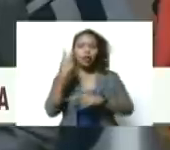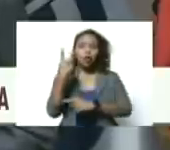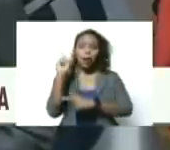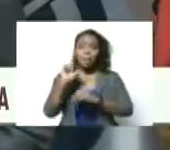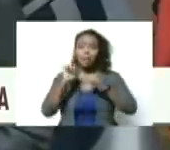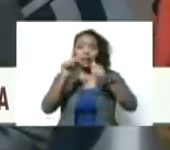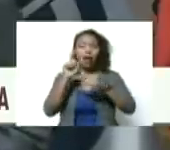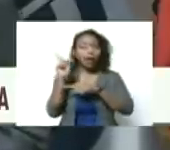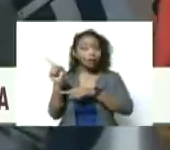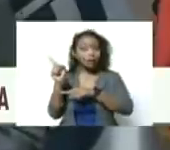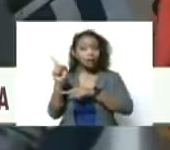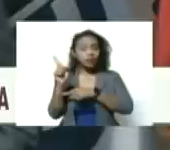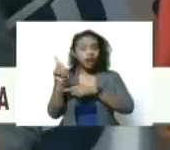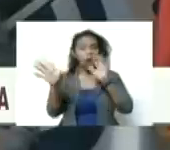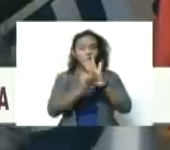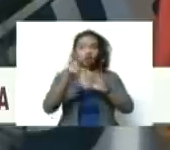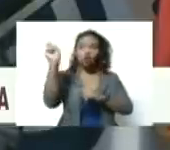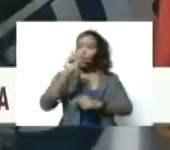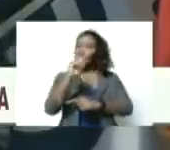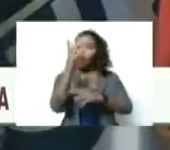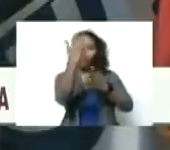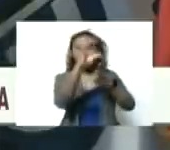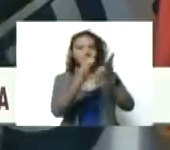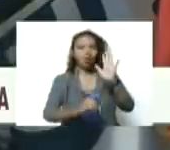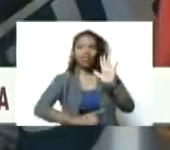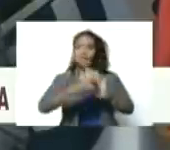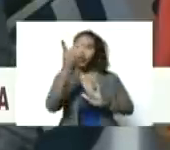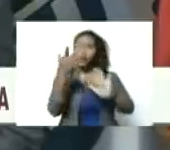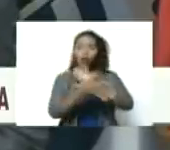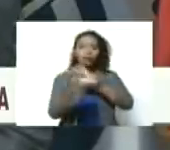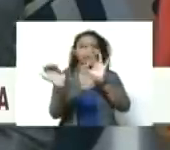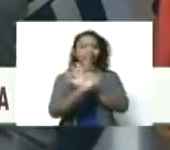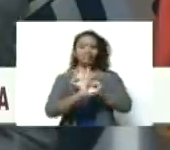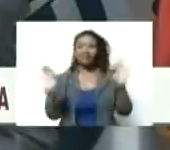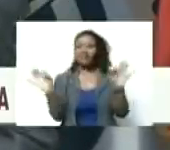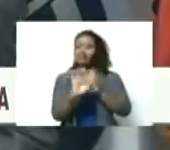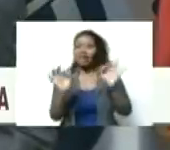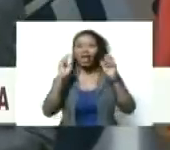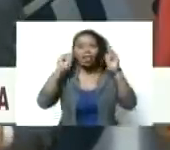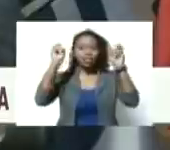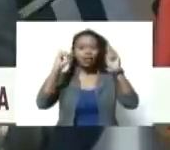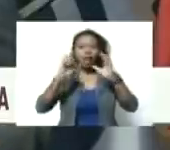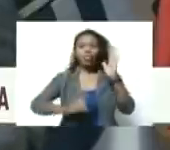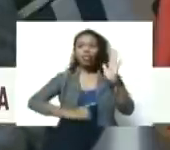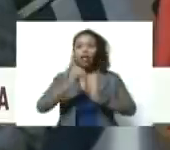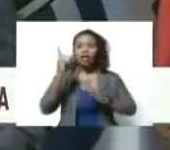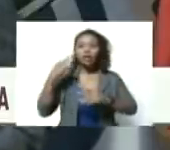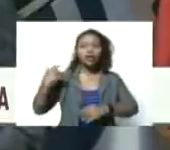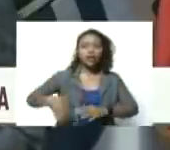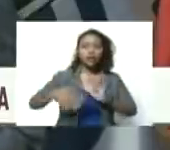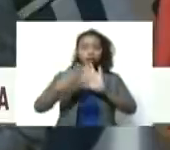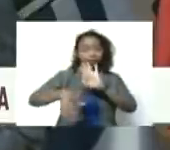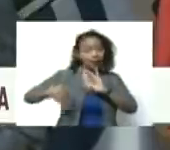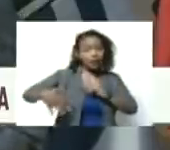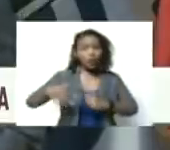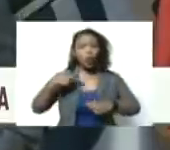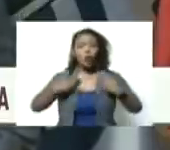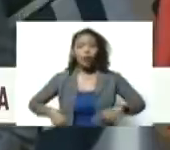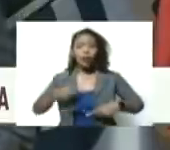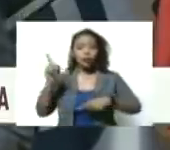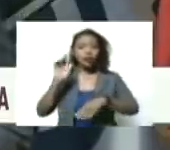no clasificó, no desarrolló para nada el tema de los derechos humanos, pero aparte de ello tampoco